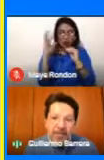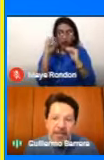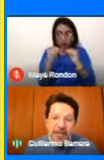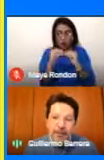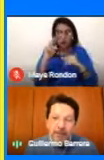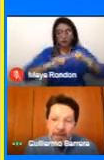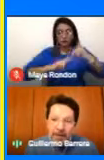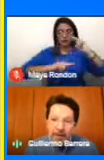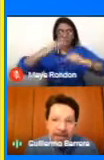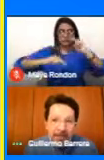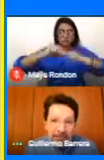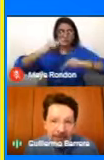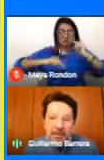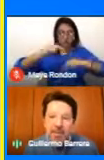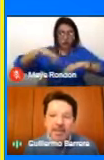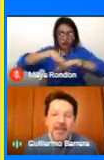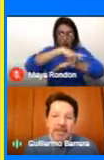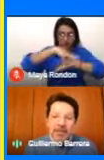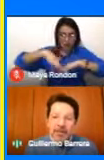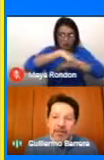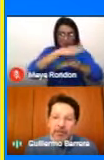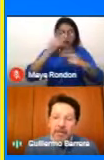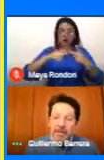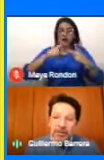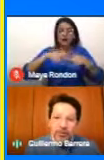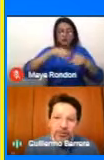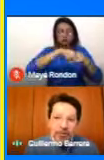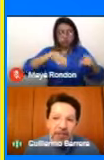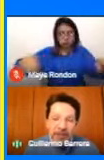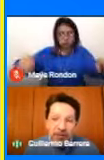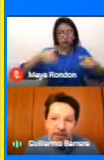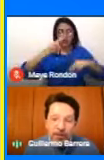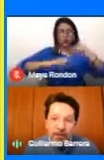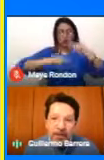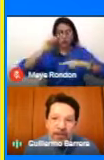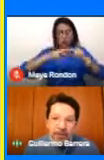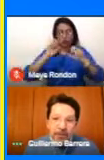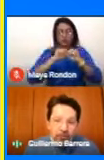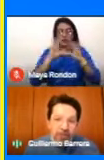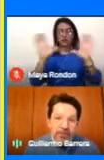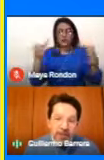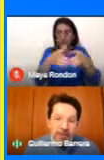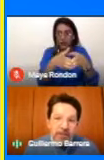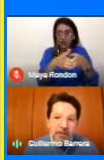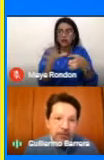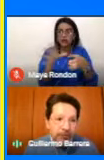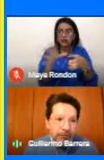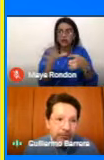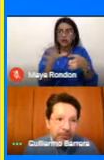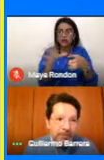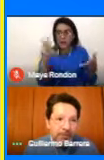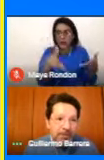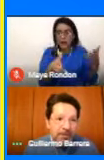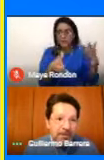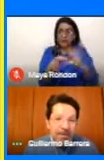los andenes, para echar el alcantarillado, para construir el salón comunal. Todo eso se hacía en